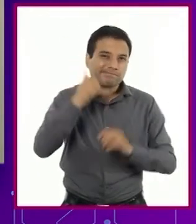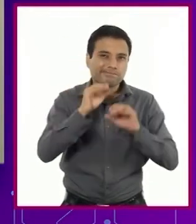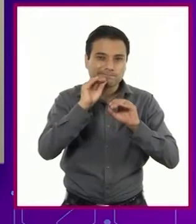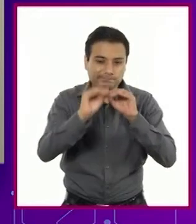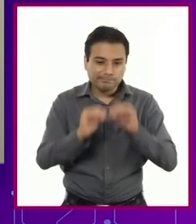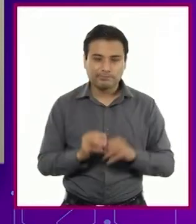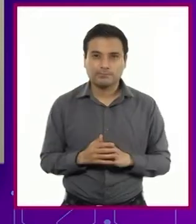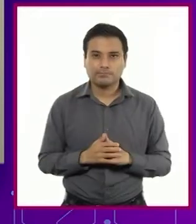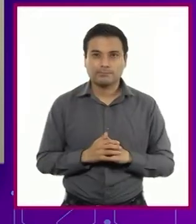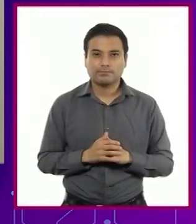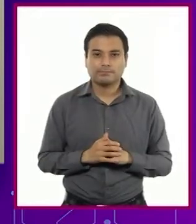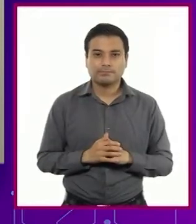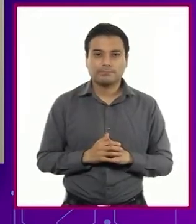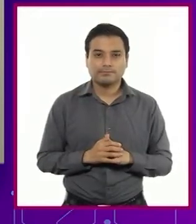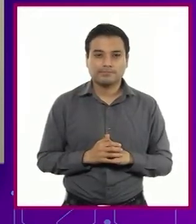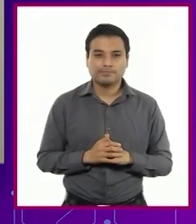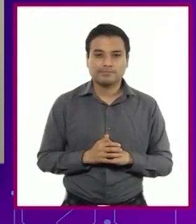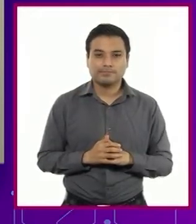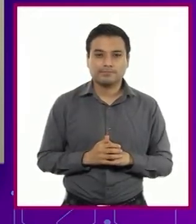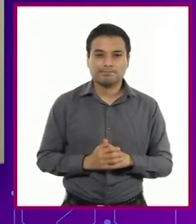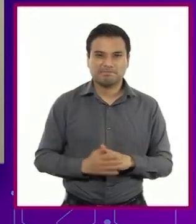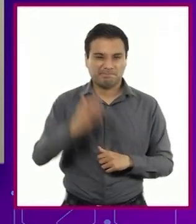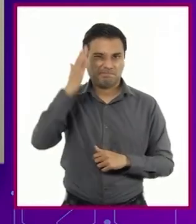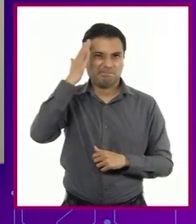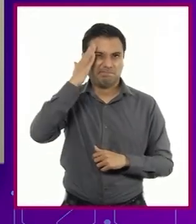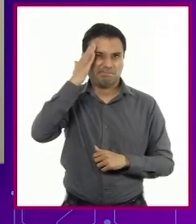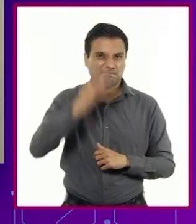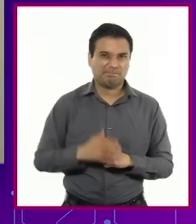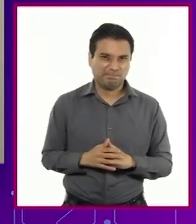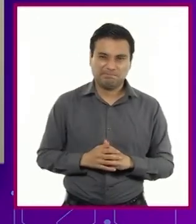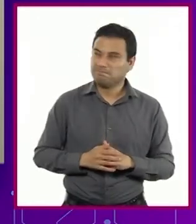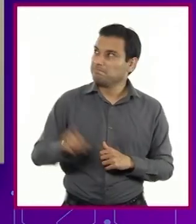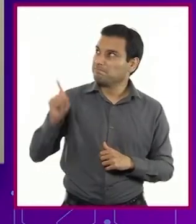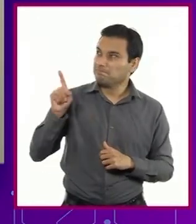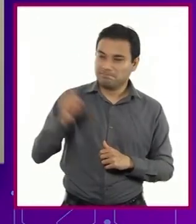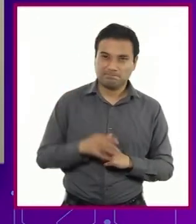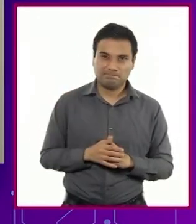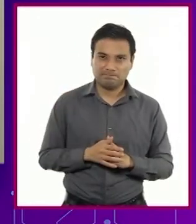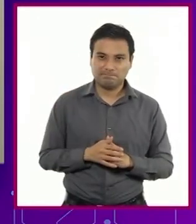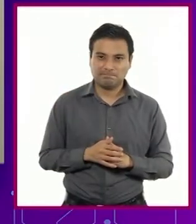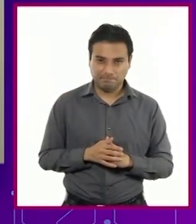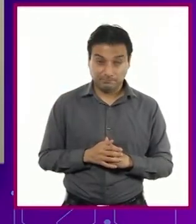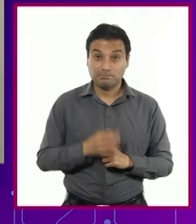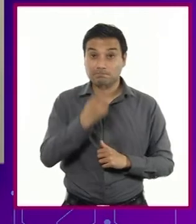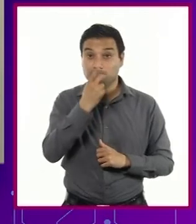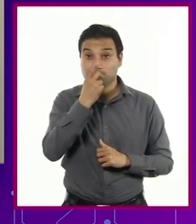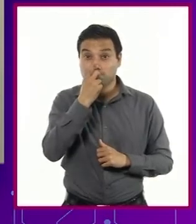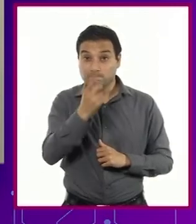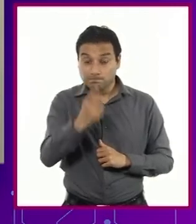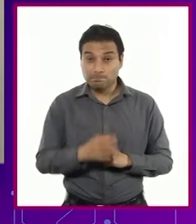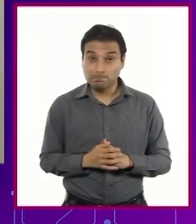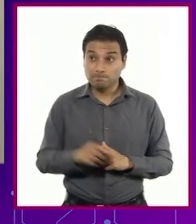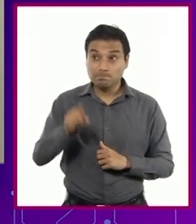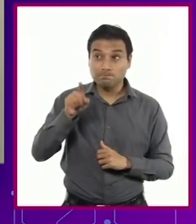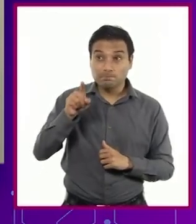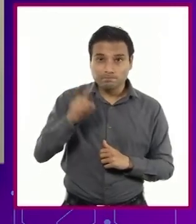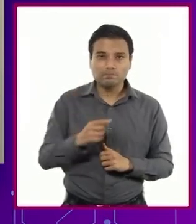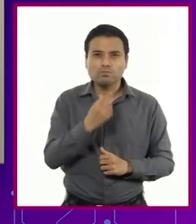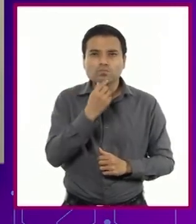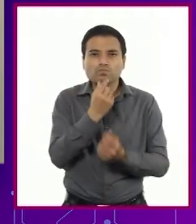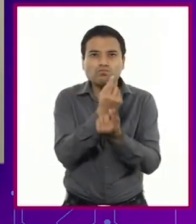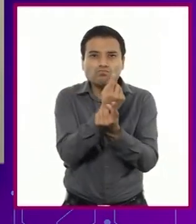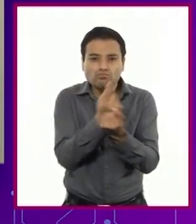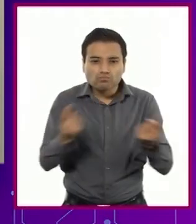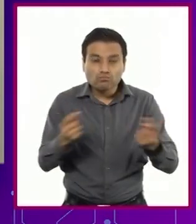móviles. El líder de la Unión de Patriotas Congoleños, Tomás Lubanga, fue acusado por el reclutamiento forzado de menores